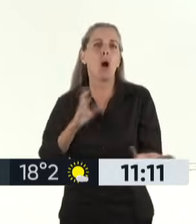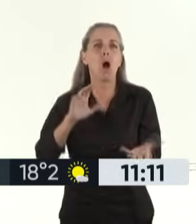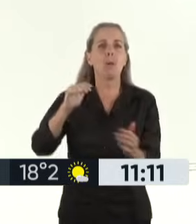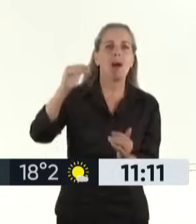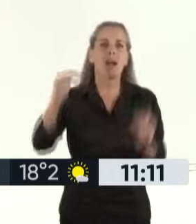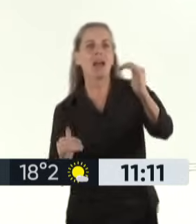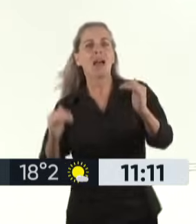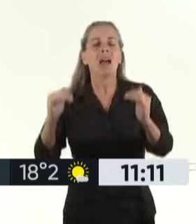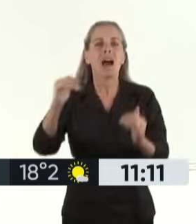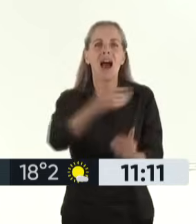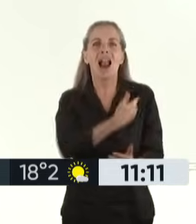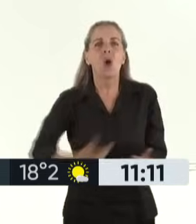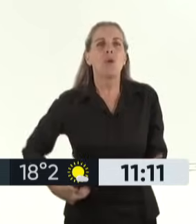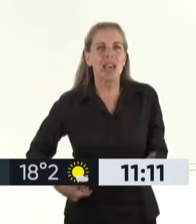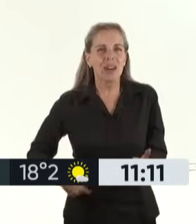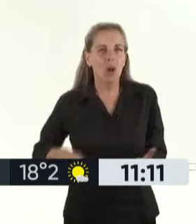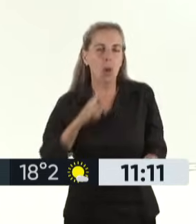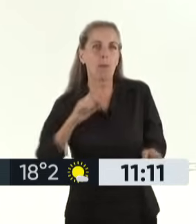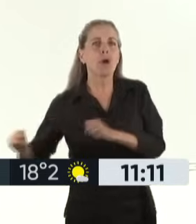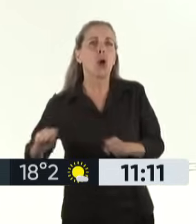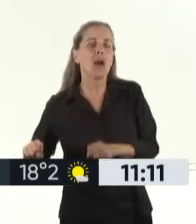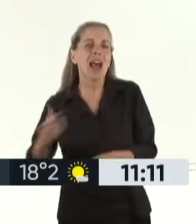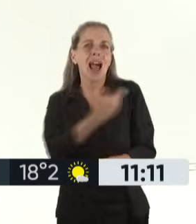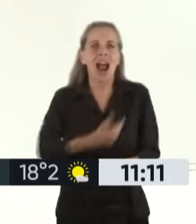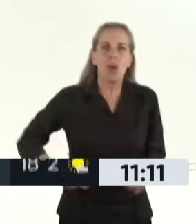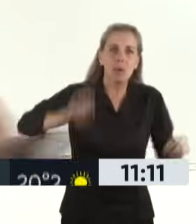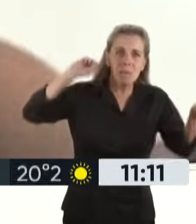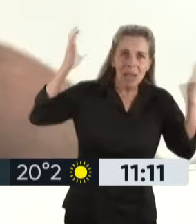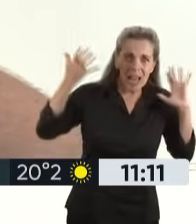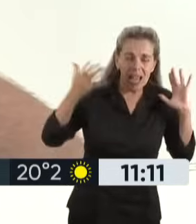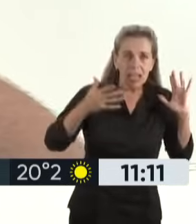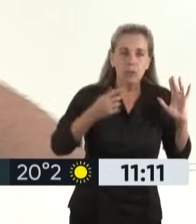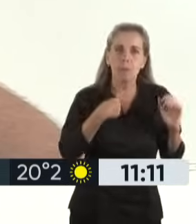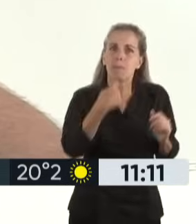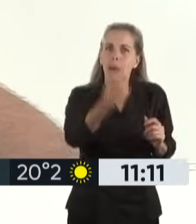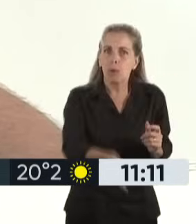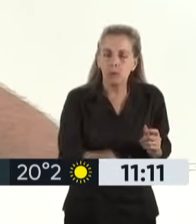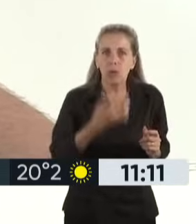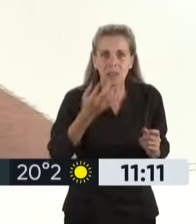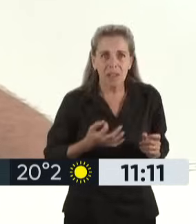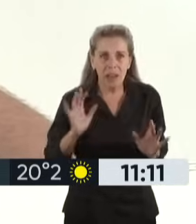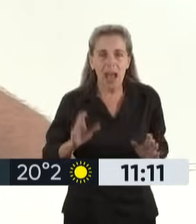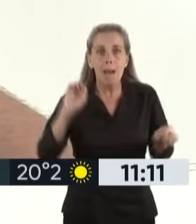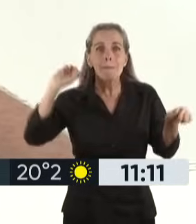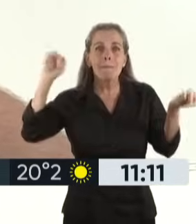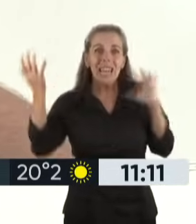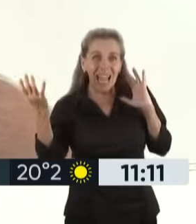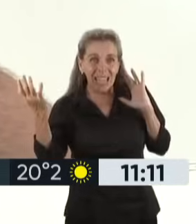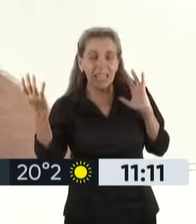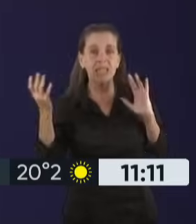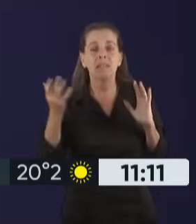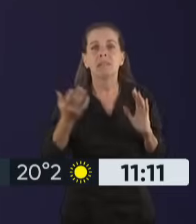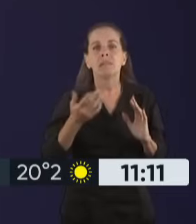Milei. Mi pregunta, si efectivamente el presidente Milei, quien estuvo hace pocas horas con Espert, opinan igual.